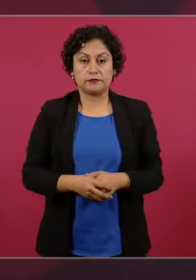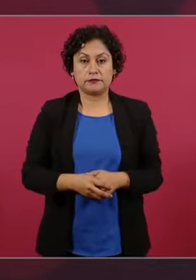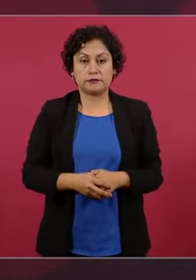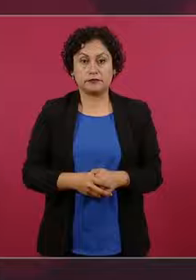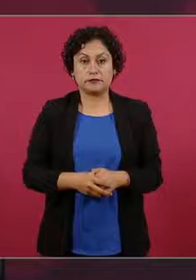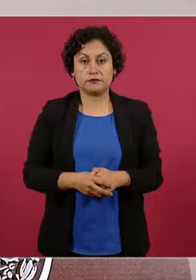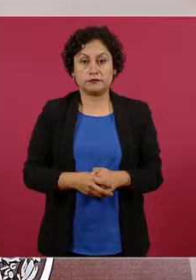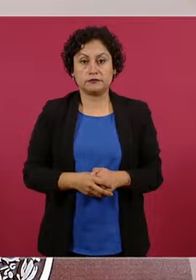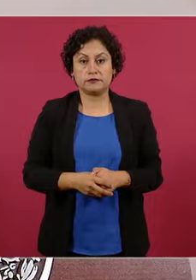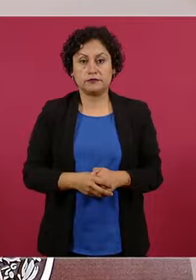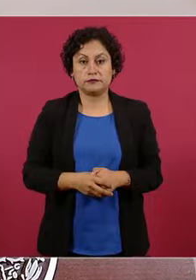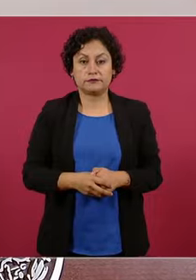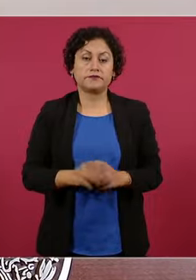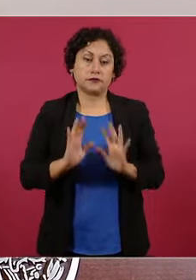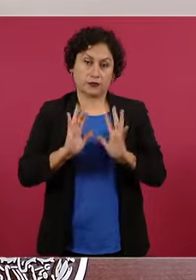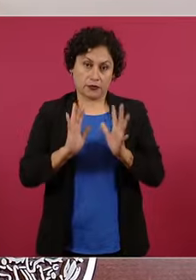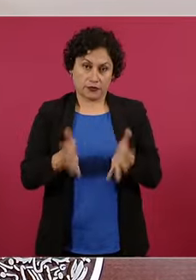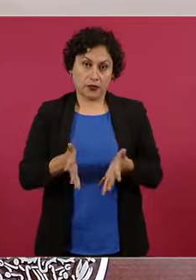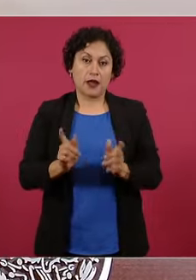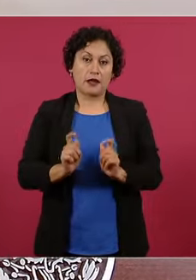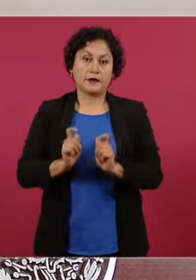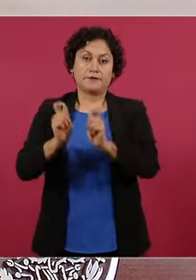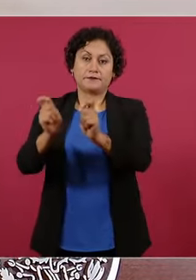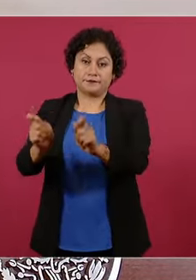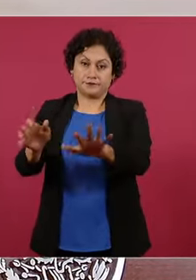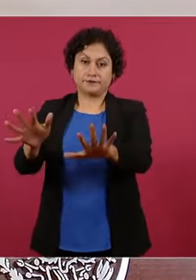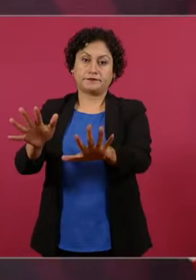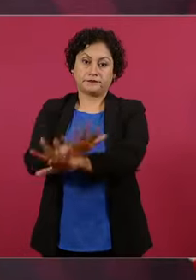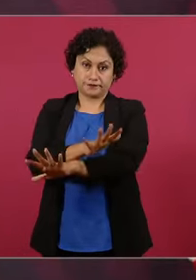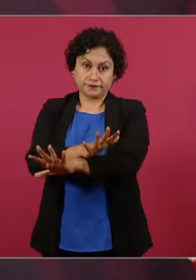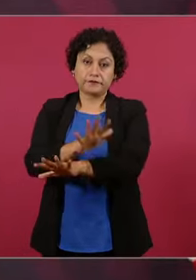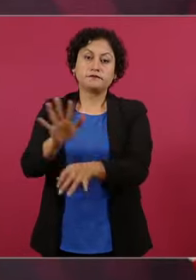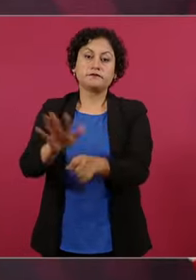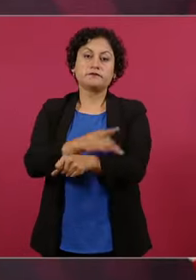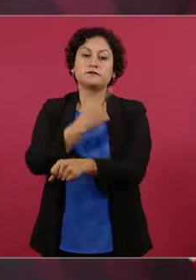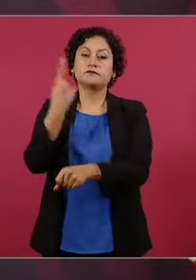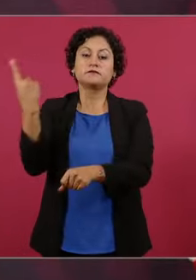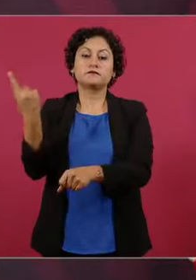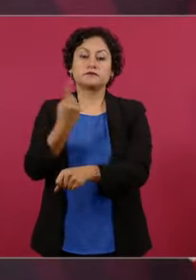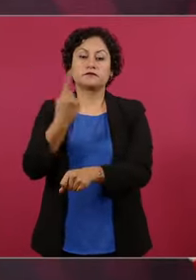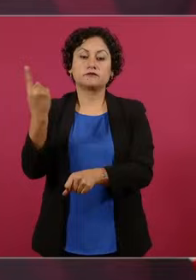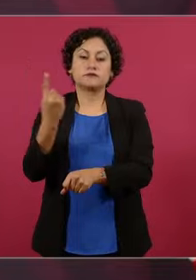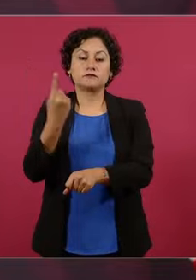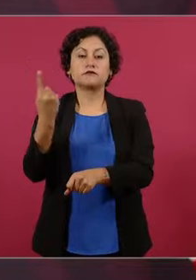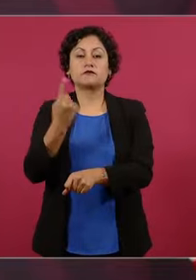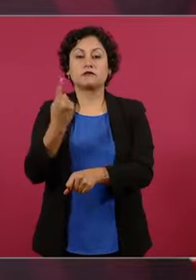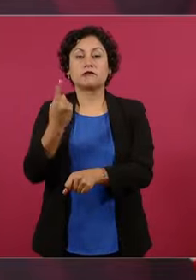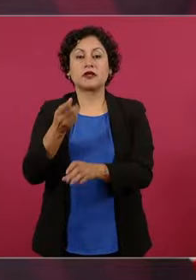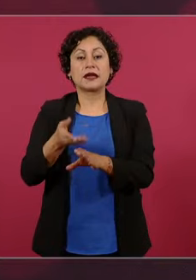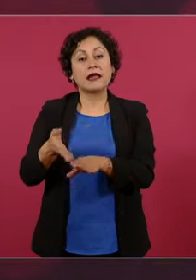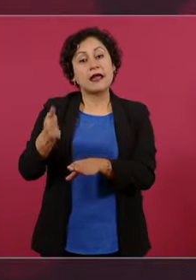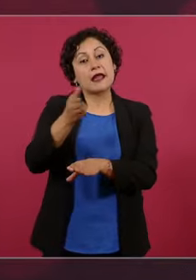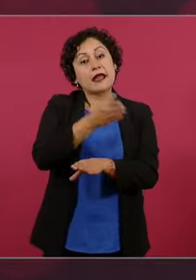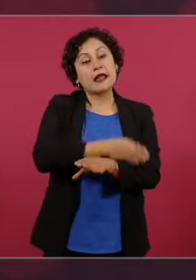Se dio este cambio porque quien estaba ahí salió a